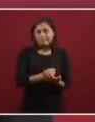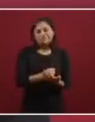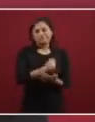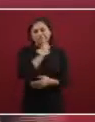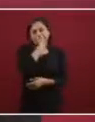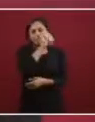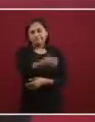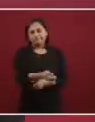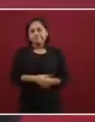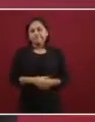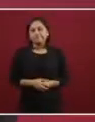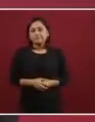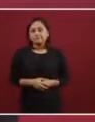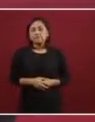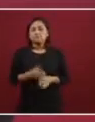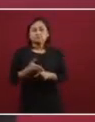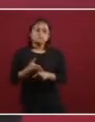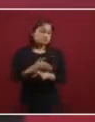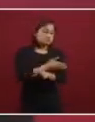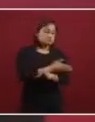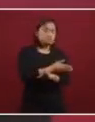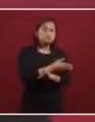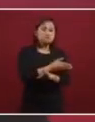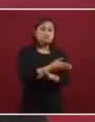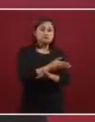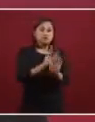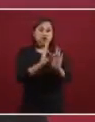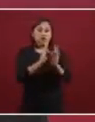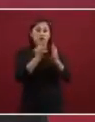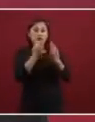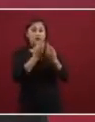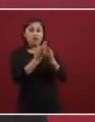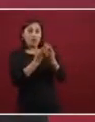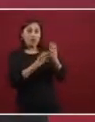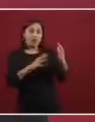Como fracasa esa estrategia,